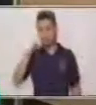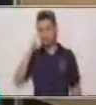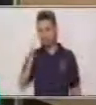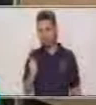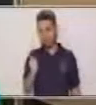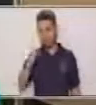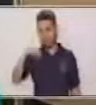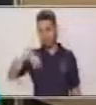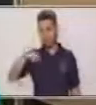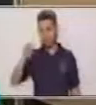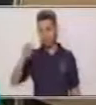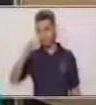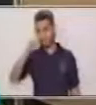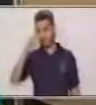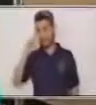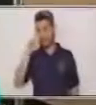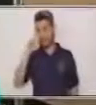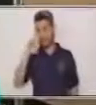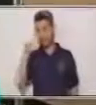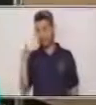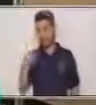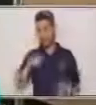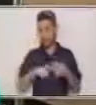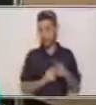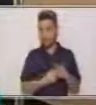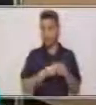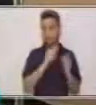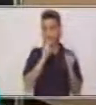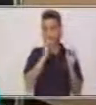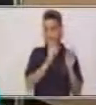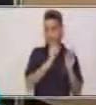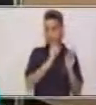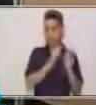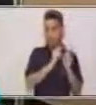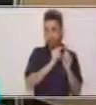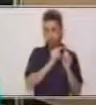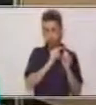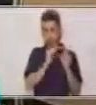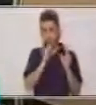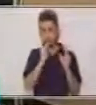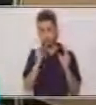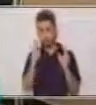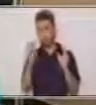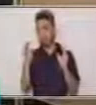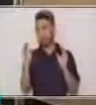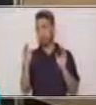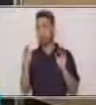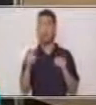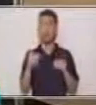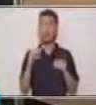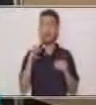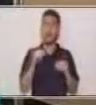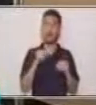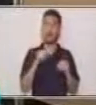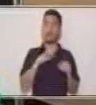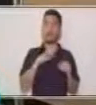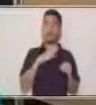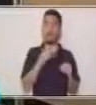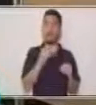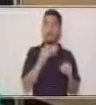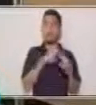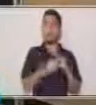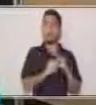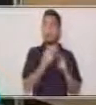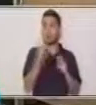colocar siempre desde el número 1, la cinta métrica de la esquina de nuestro triángulo, hasta la esquina siguiente.